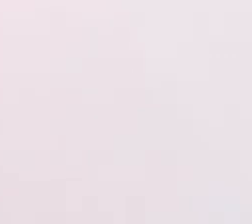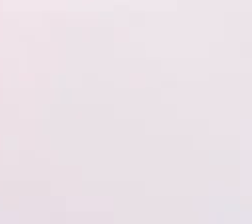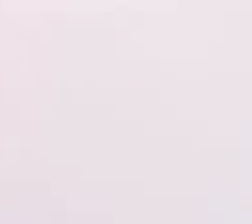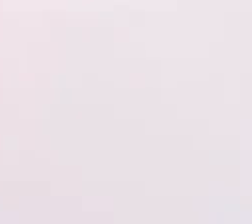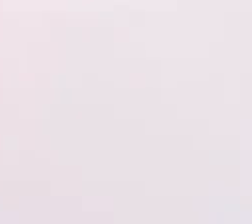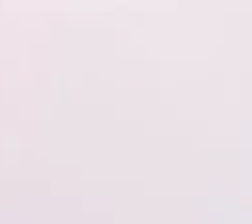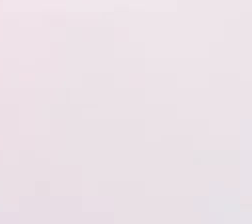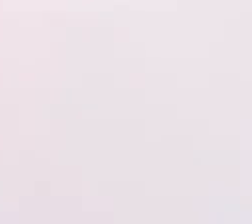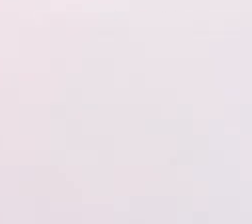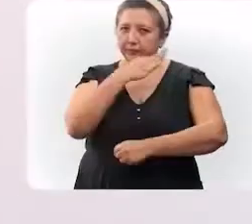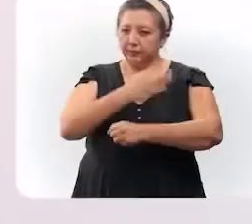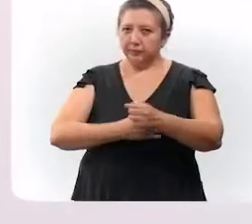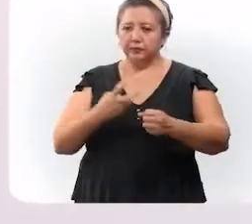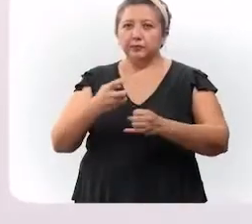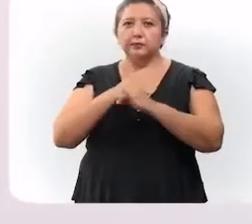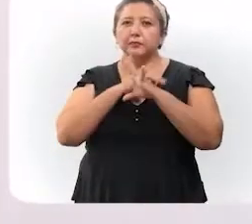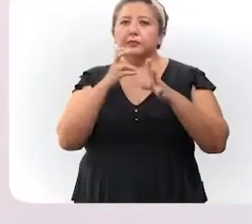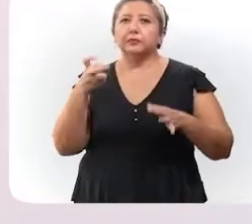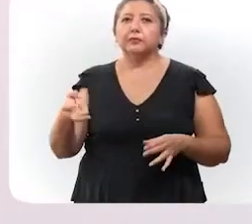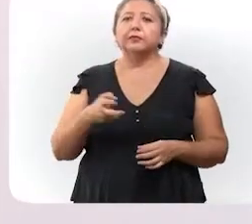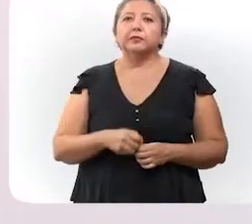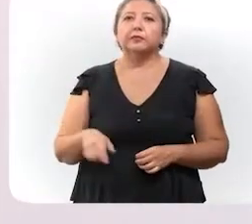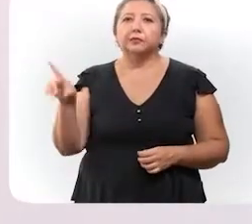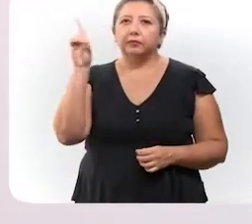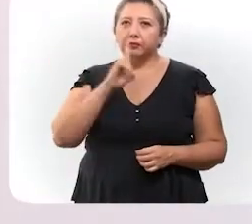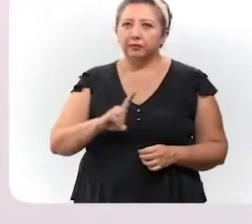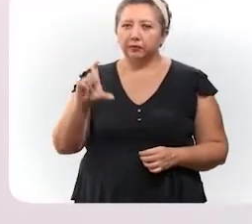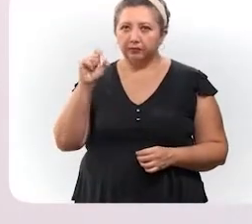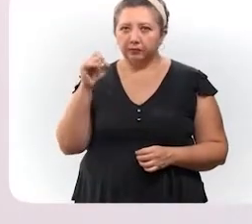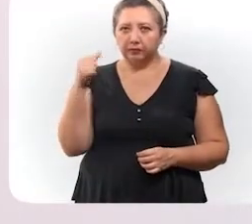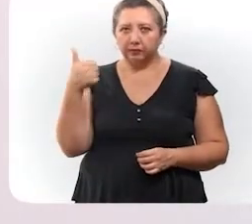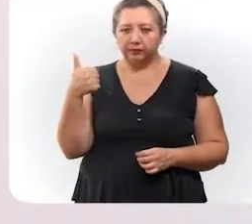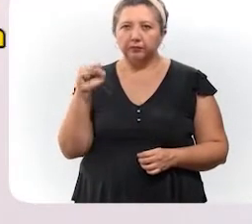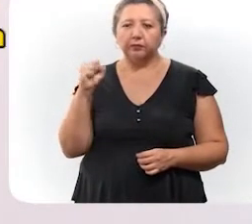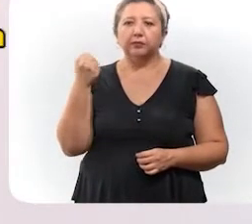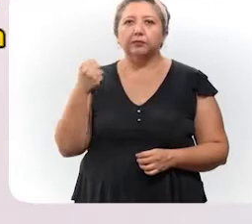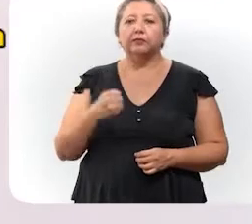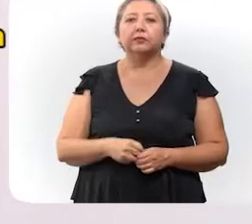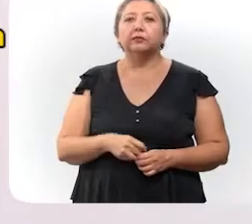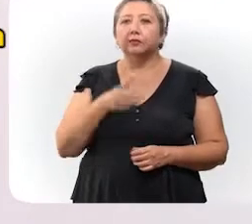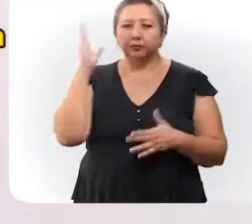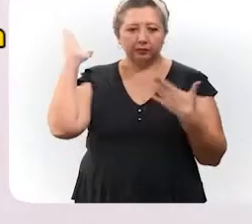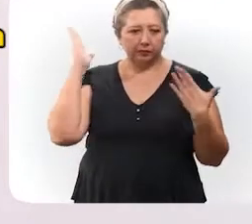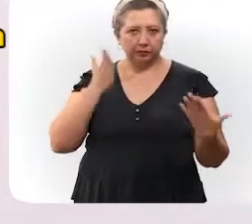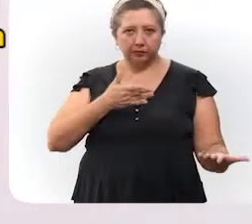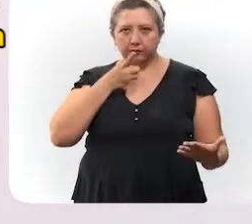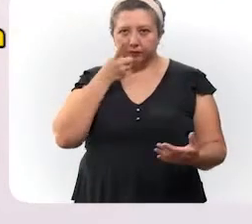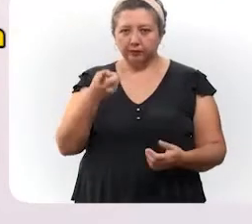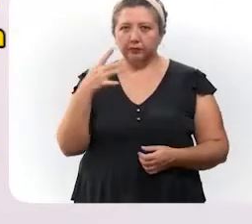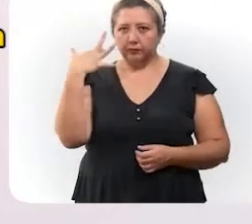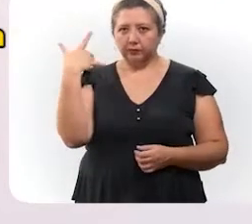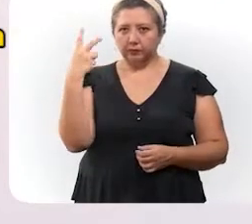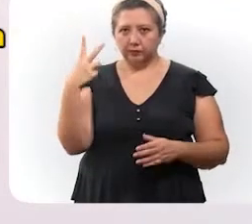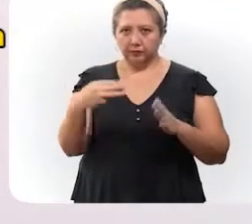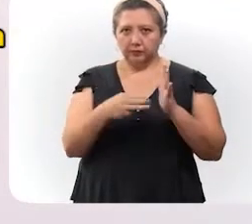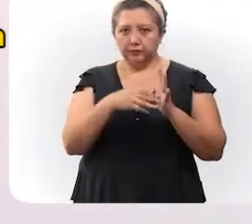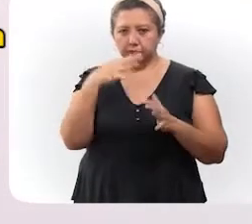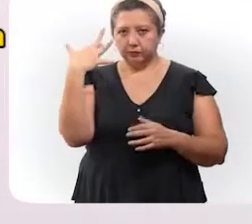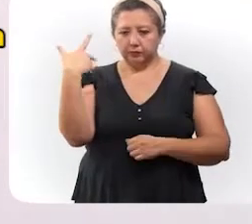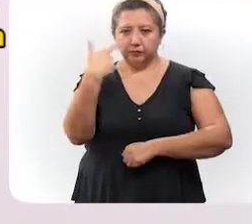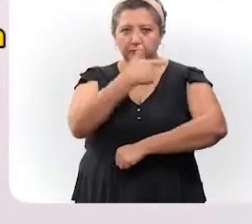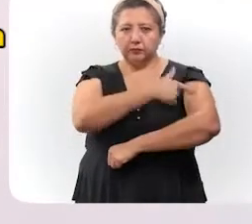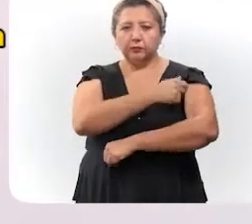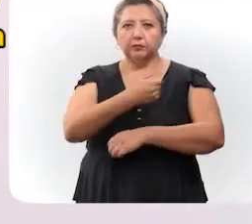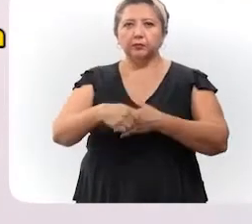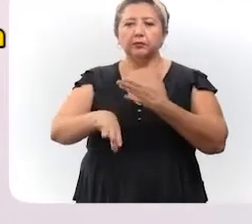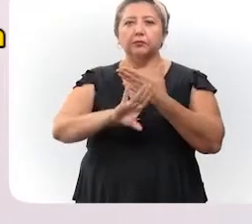Química. Buenas tardes. Este es el parte médico de este domingo 26 de septiembre. Tras el arribo de un nuevo lote de 52.050